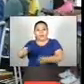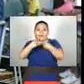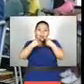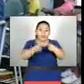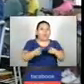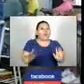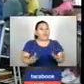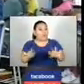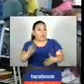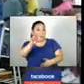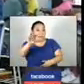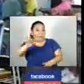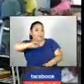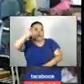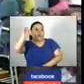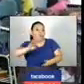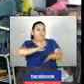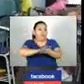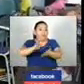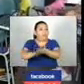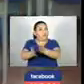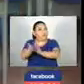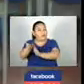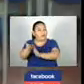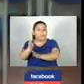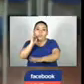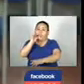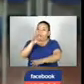del 20% del salario mínimo. Asegura que